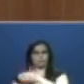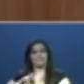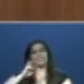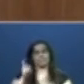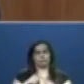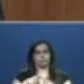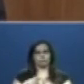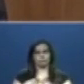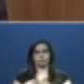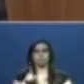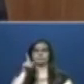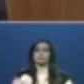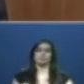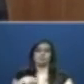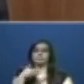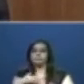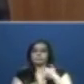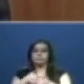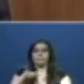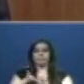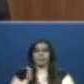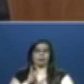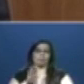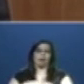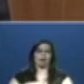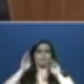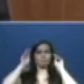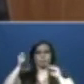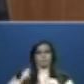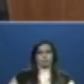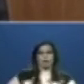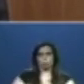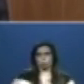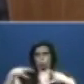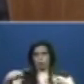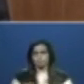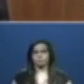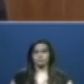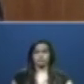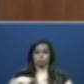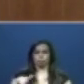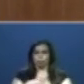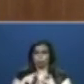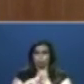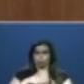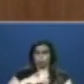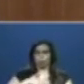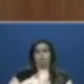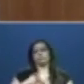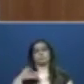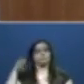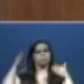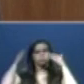hacia la formación profesional Dual teniendo en cuenta nuestra estructura productiva este esfuerzo se centrará en el proyecto